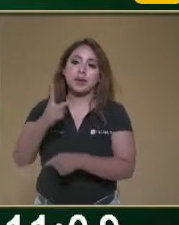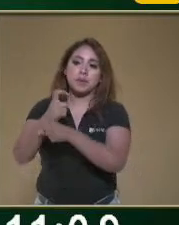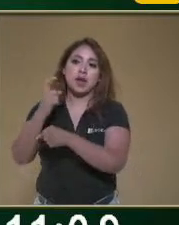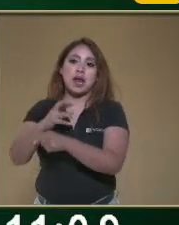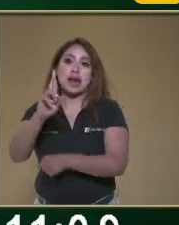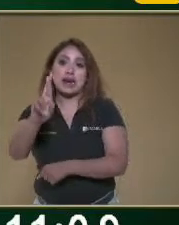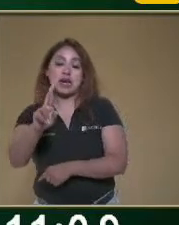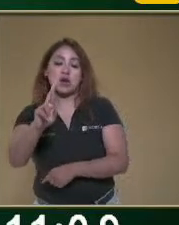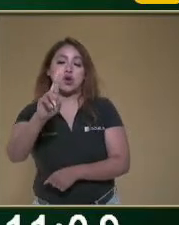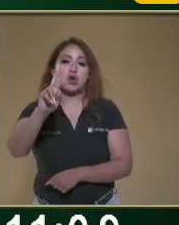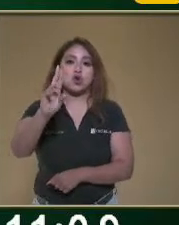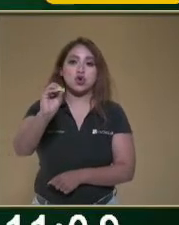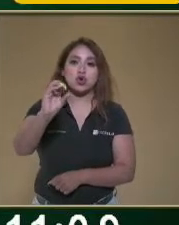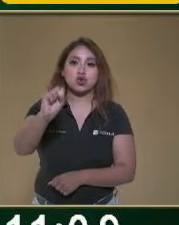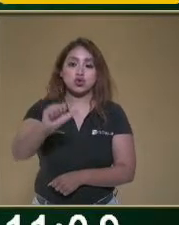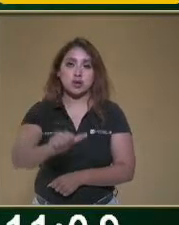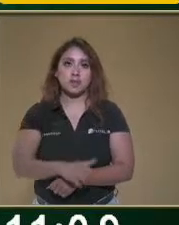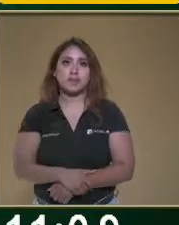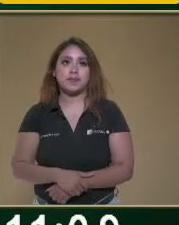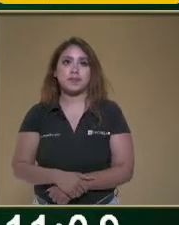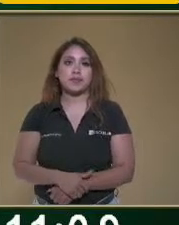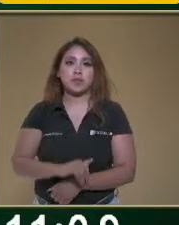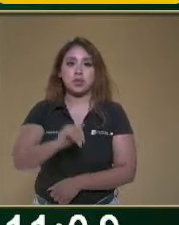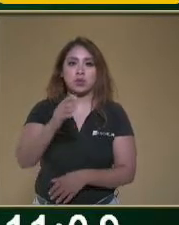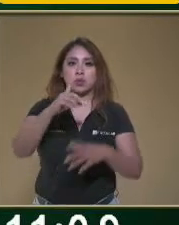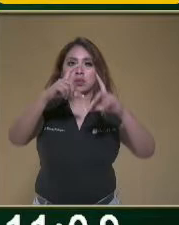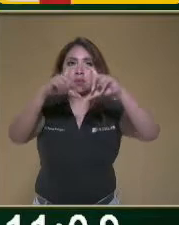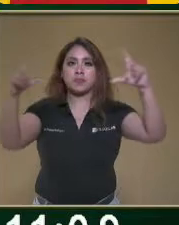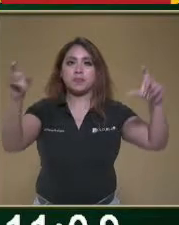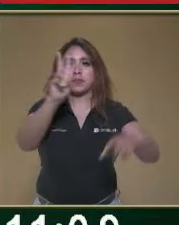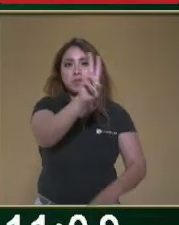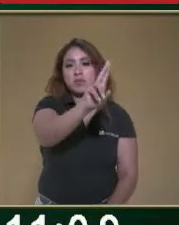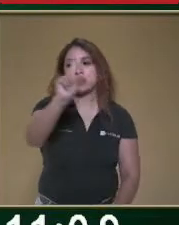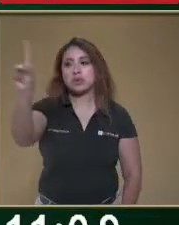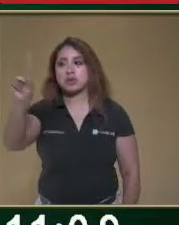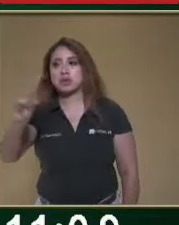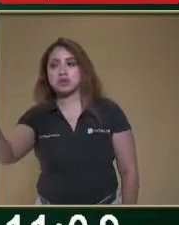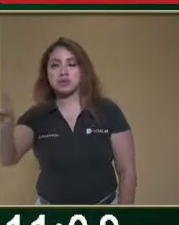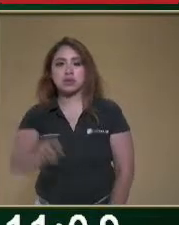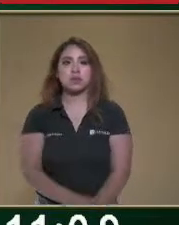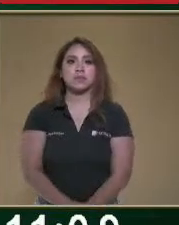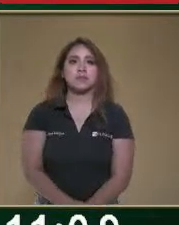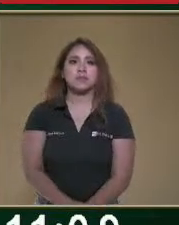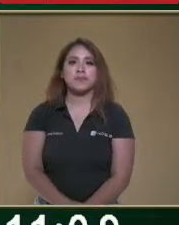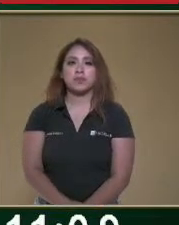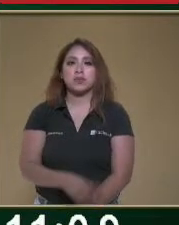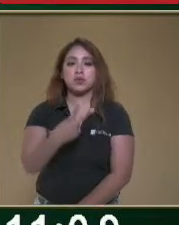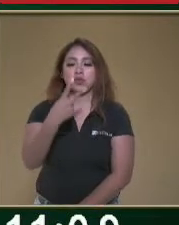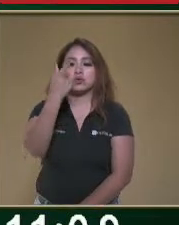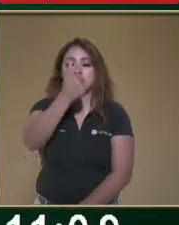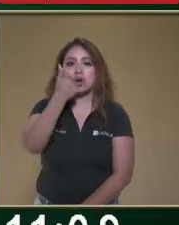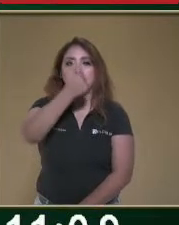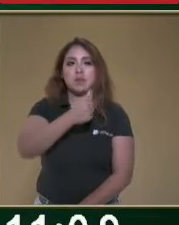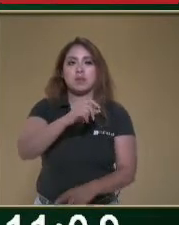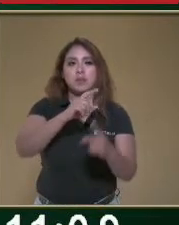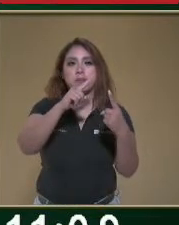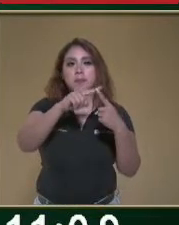Siguiente línea, que es de la V a la Z, y tenemos a nuestros dos alumnos, Verónica y